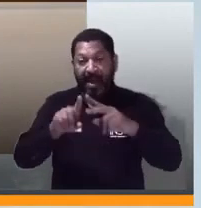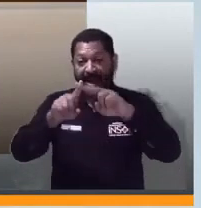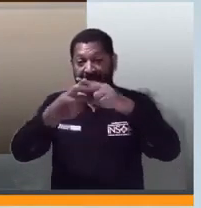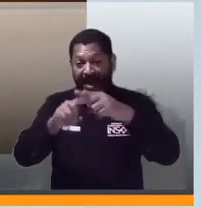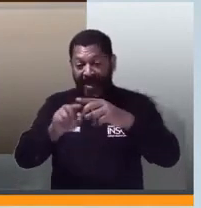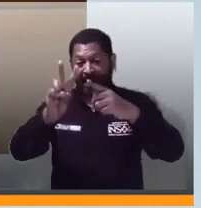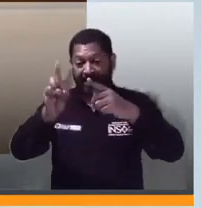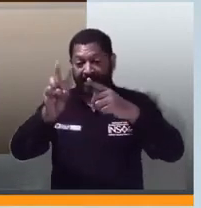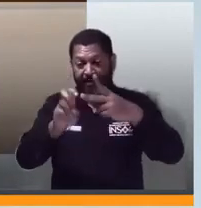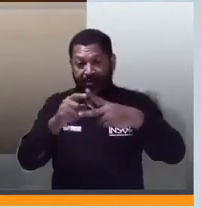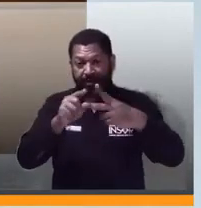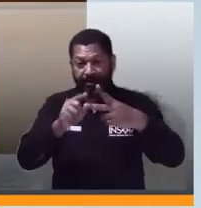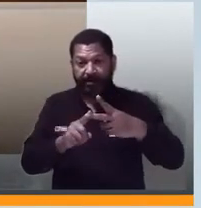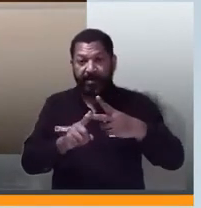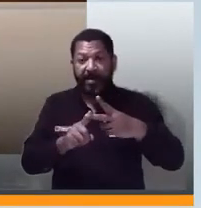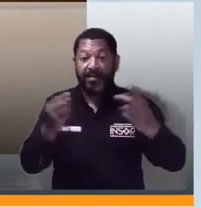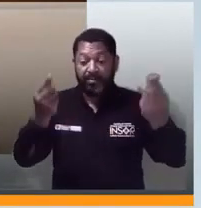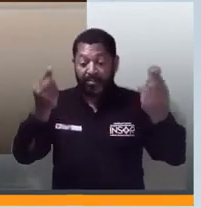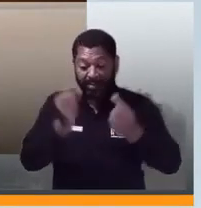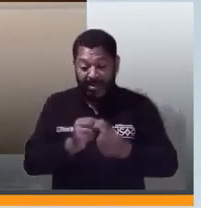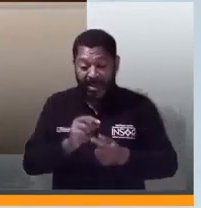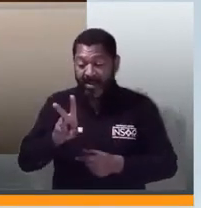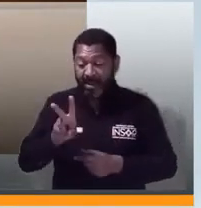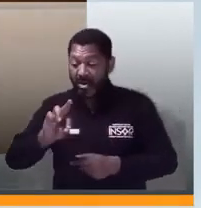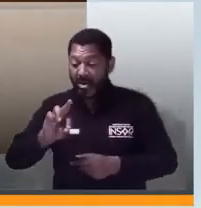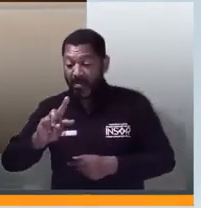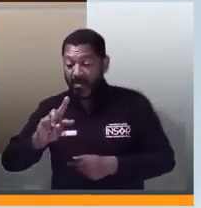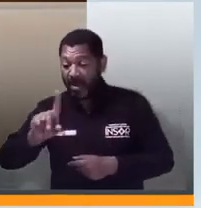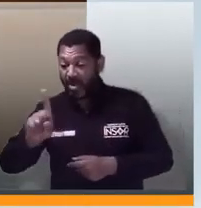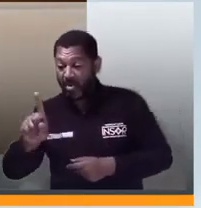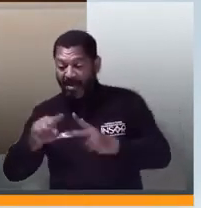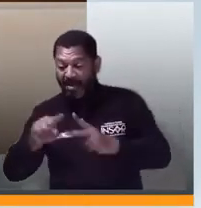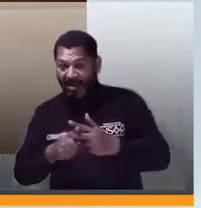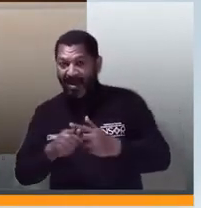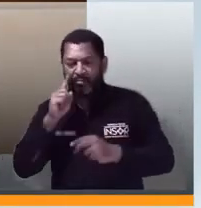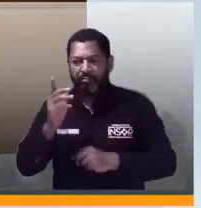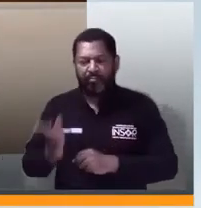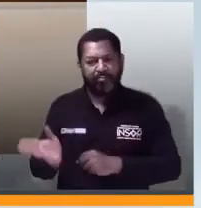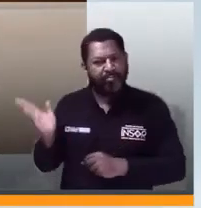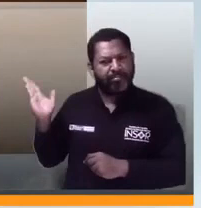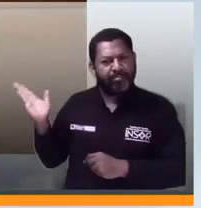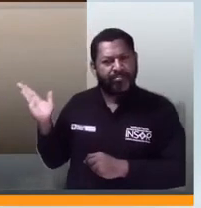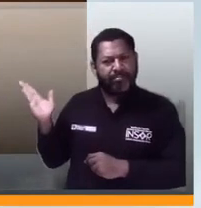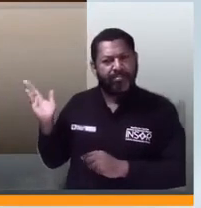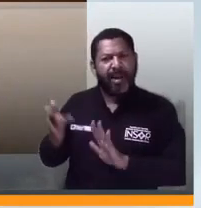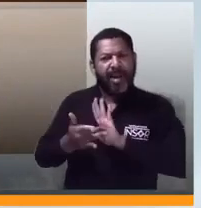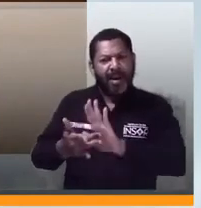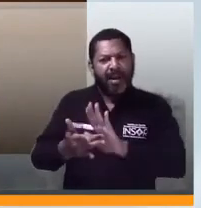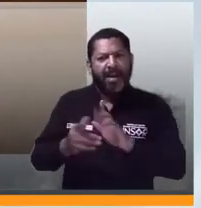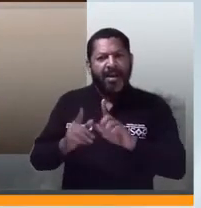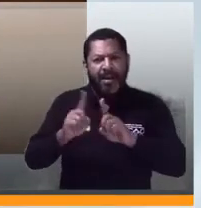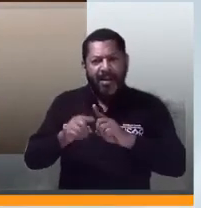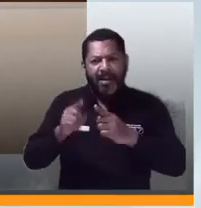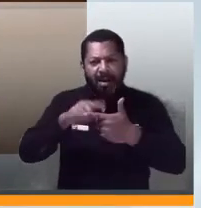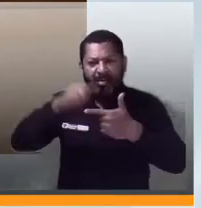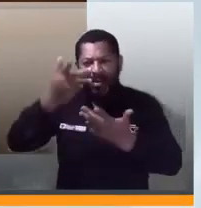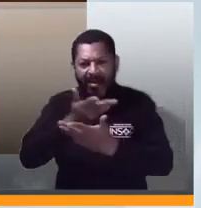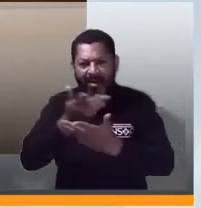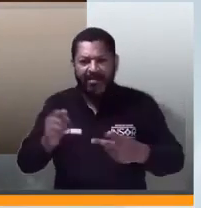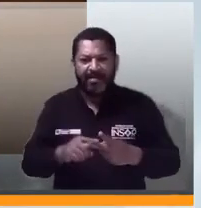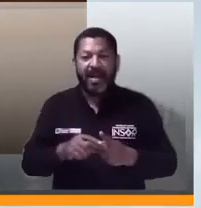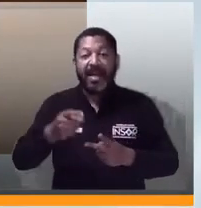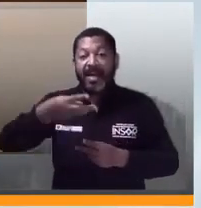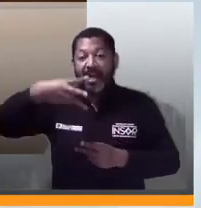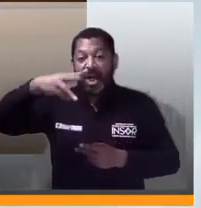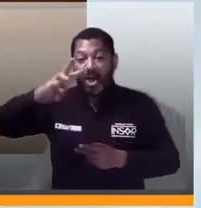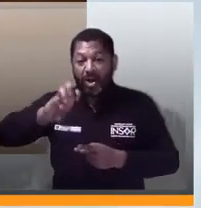dos talleres, de 21 talleres esos 3 días. Ahí están las cifras, ustedes las pueden ver. La segunda inmersión